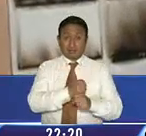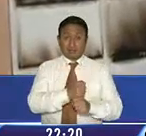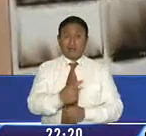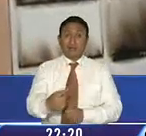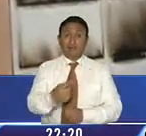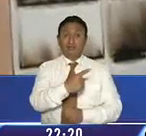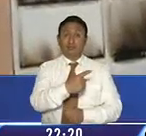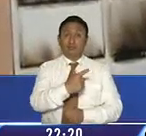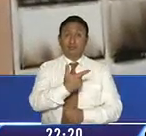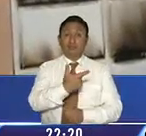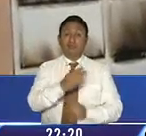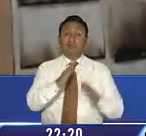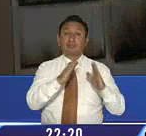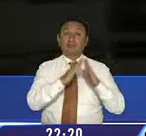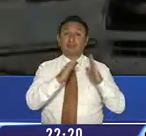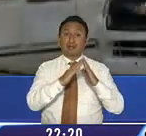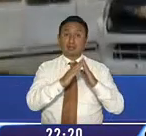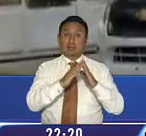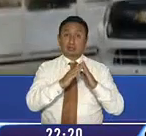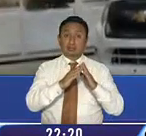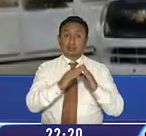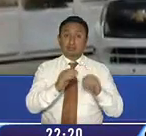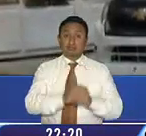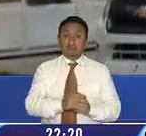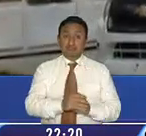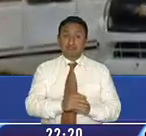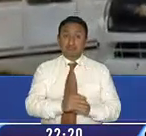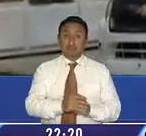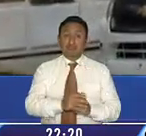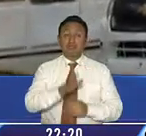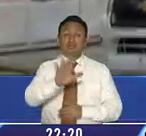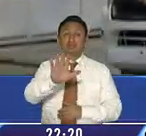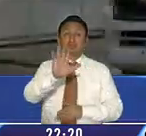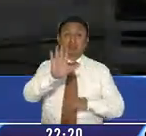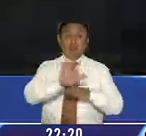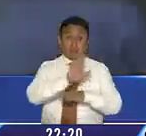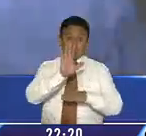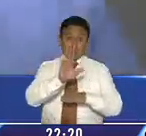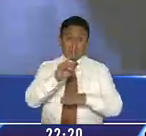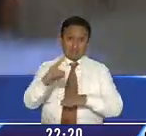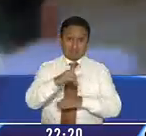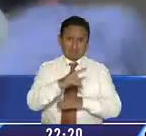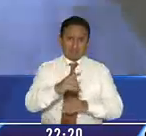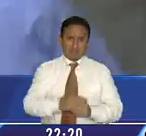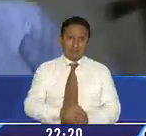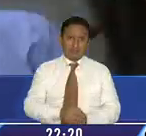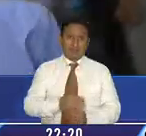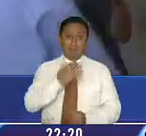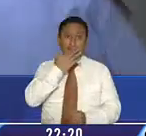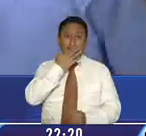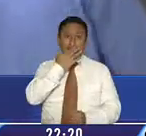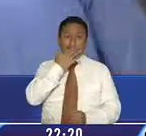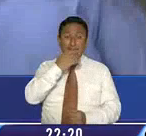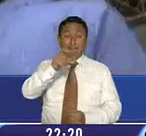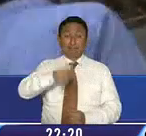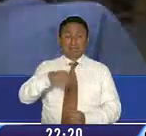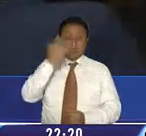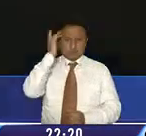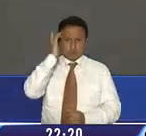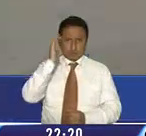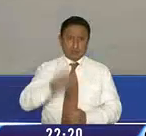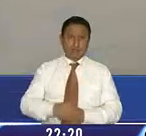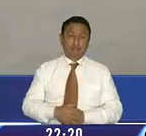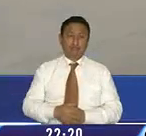atentado contra los ocupantes del inmueble en al menos 5 ocasiones. Situación que los mantiene